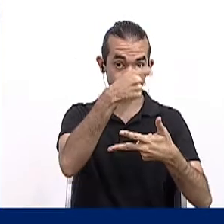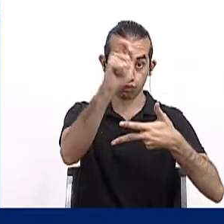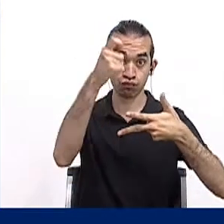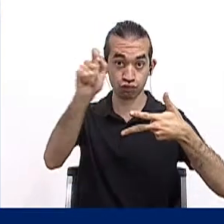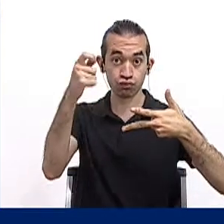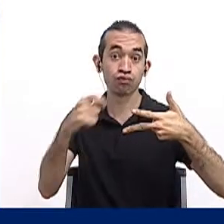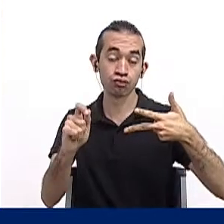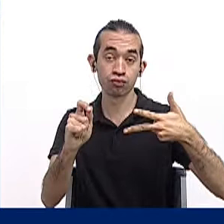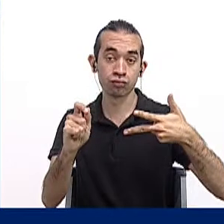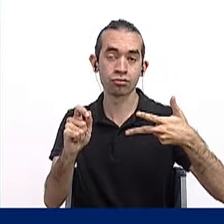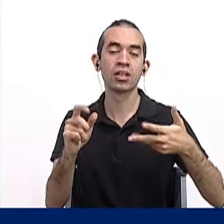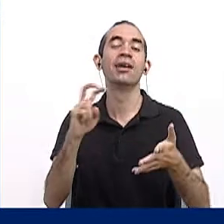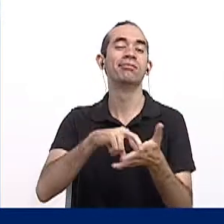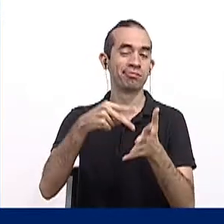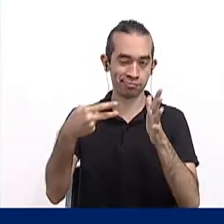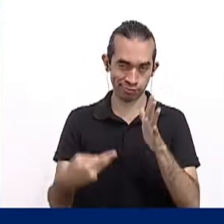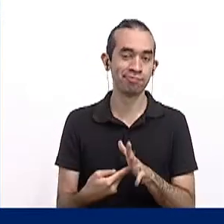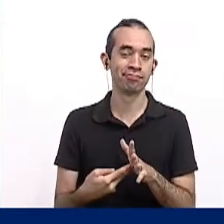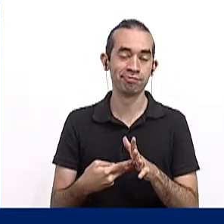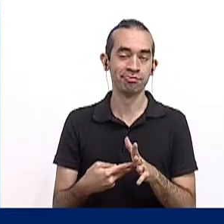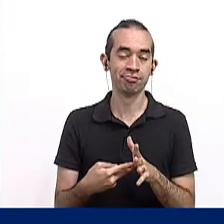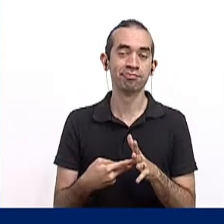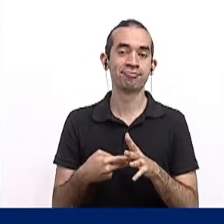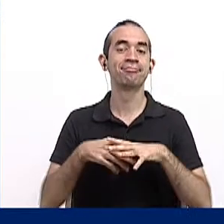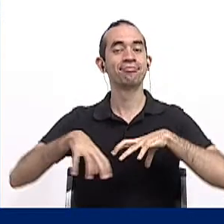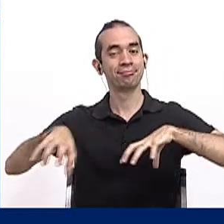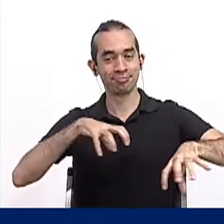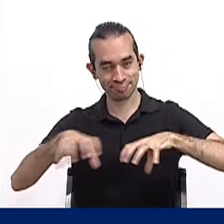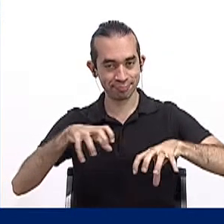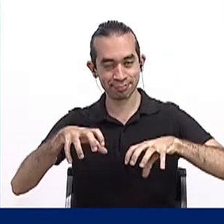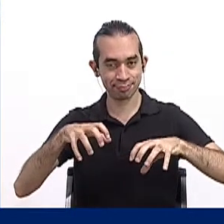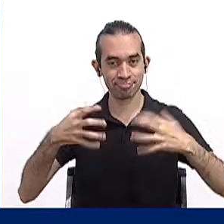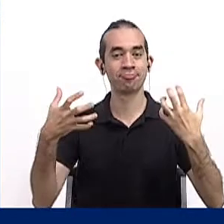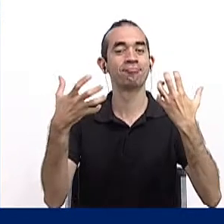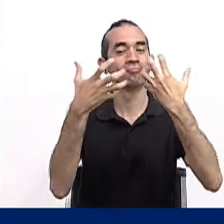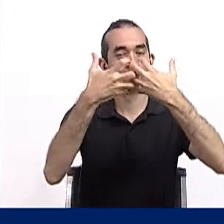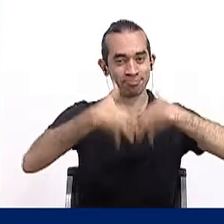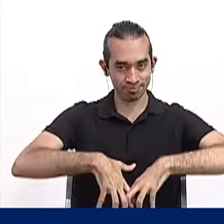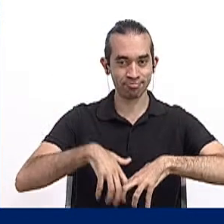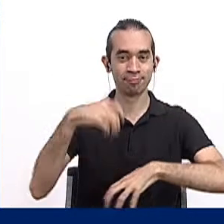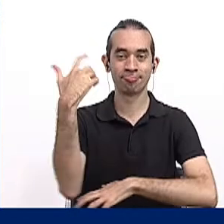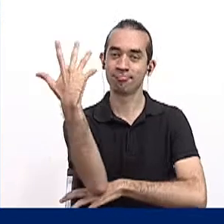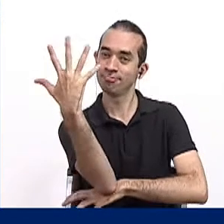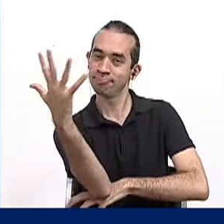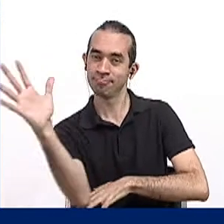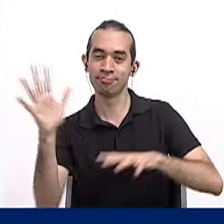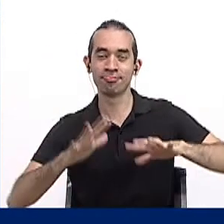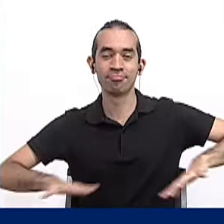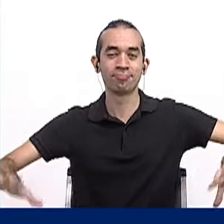3 factores, estaremos haciendo actividades sostenibles para el planeta.